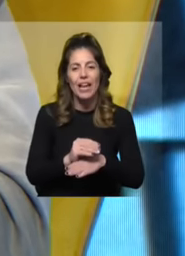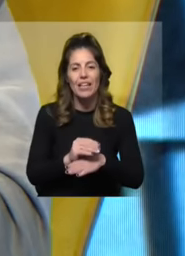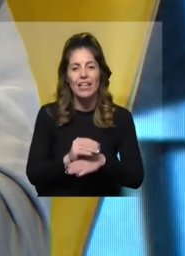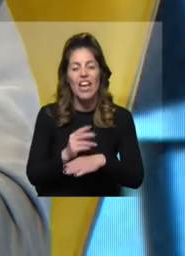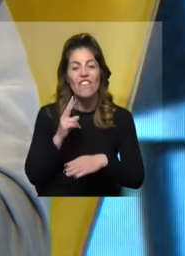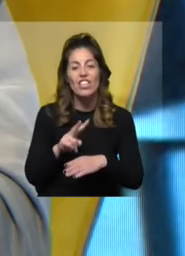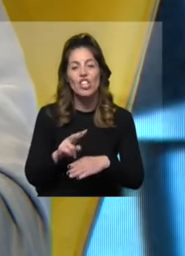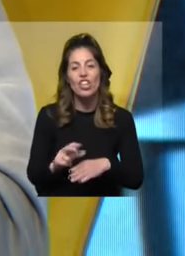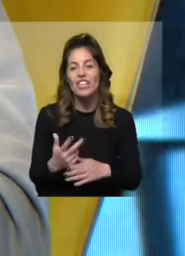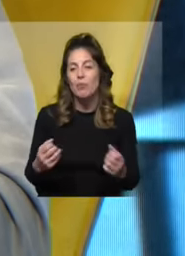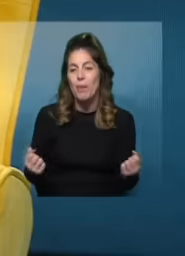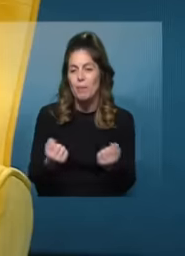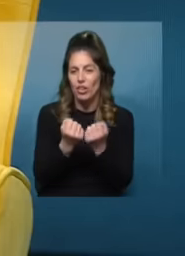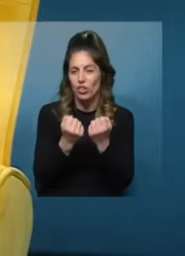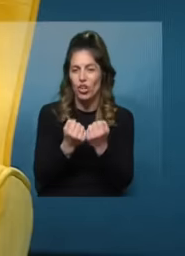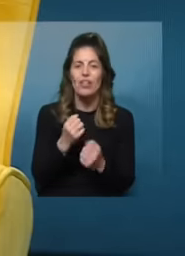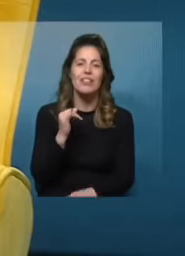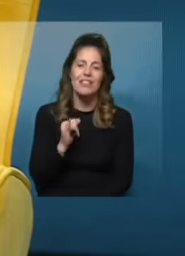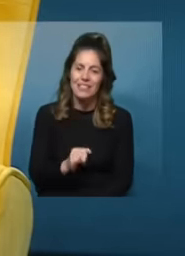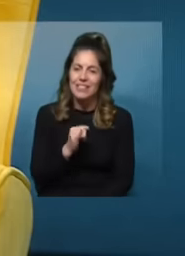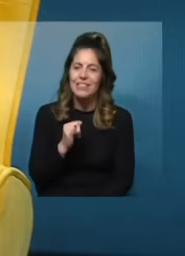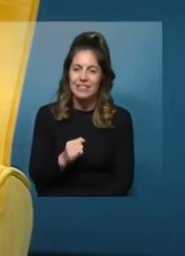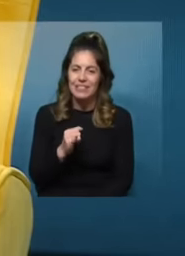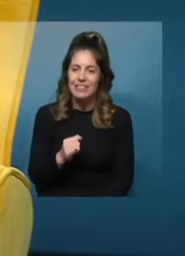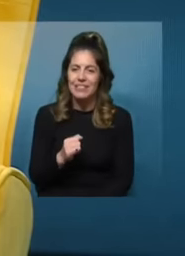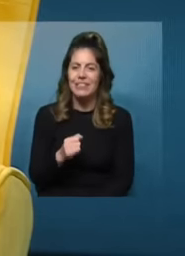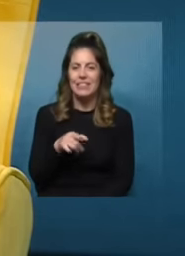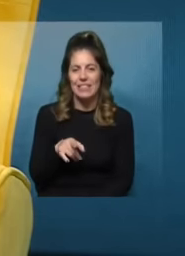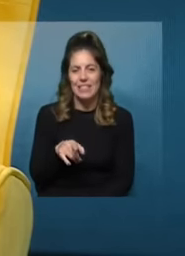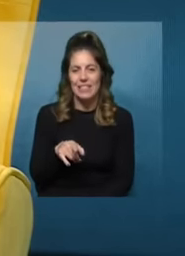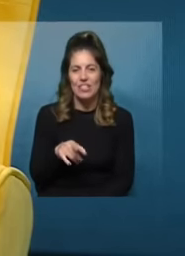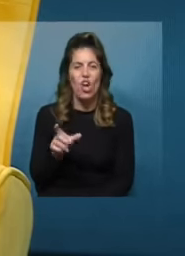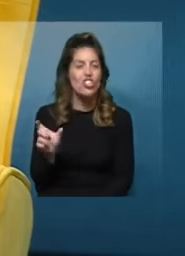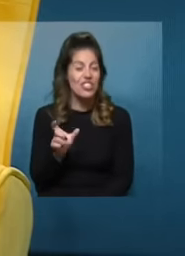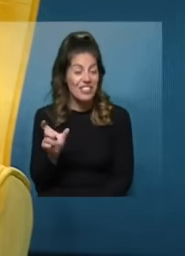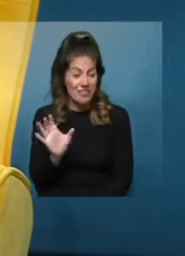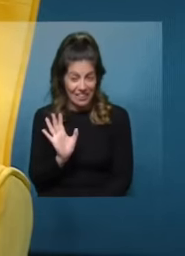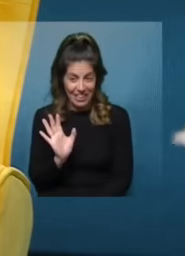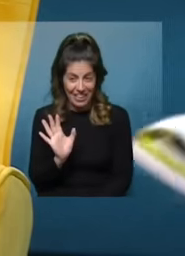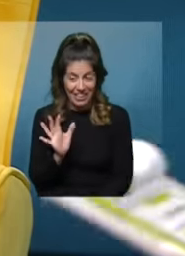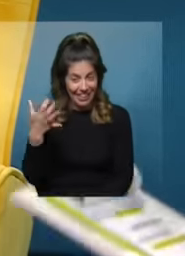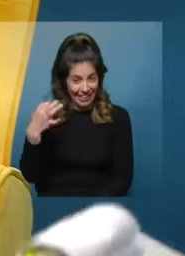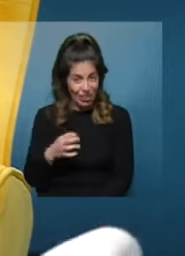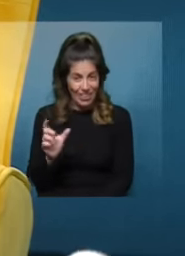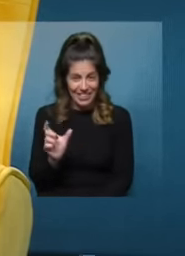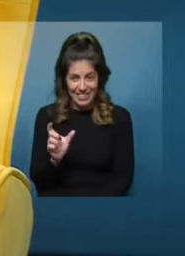impacto. Claro, creo que eso significa... A ver.